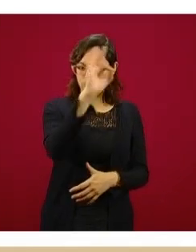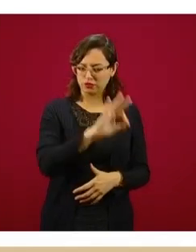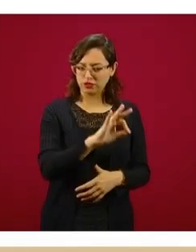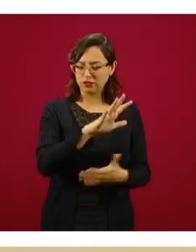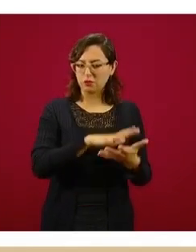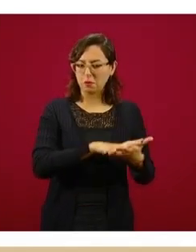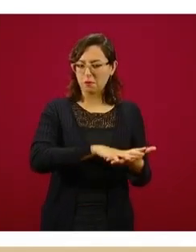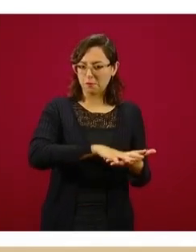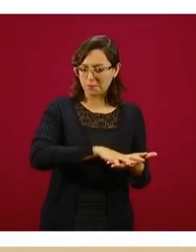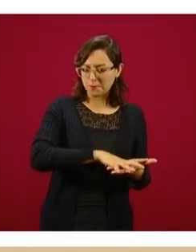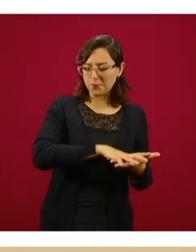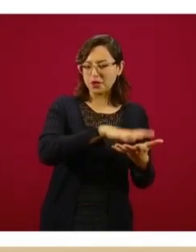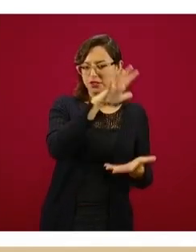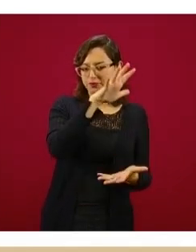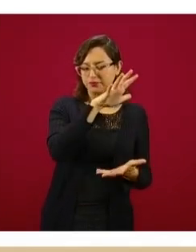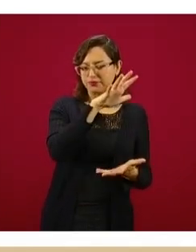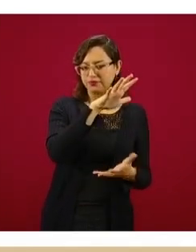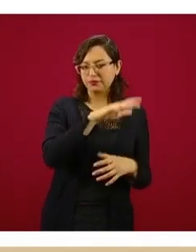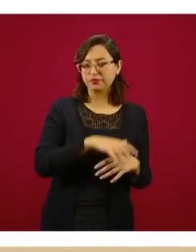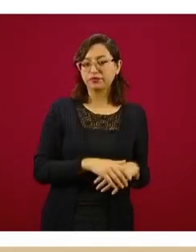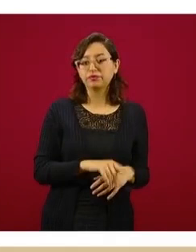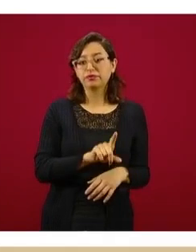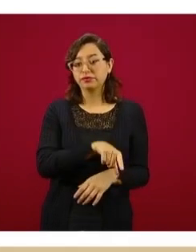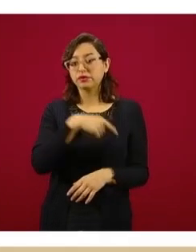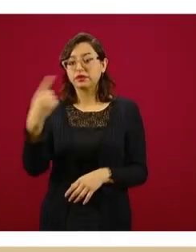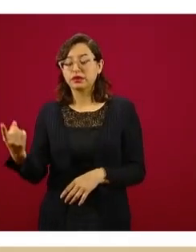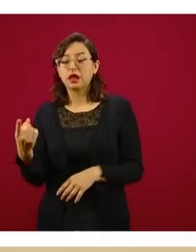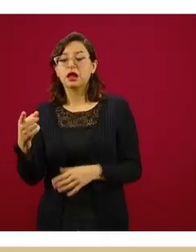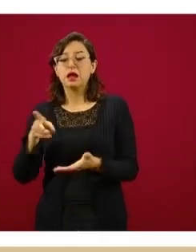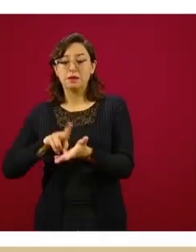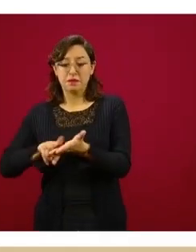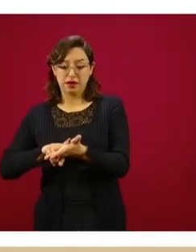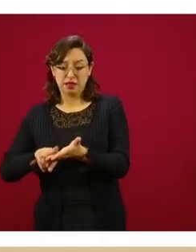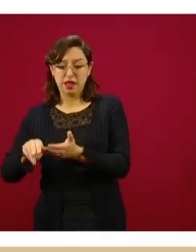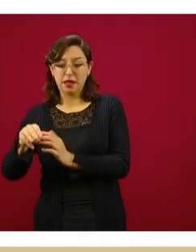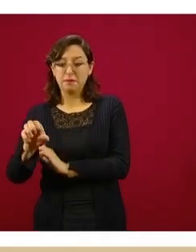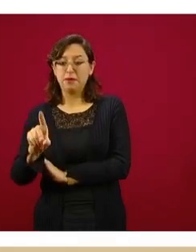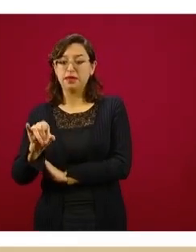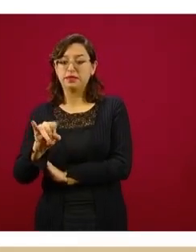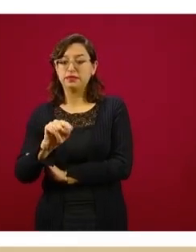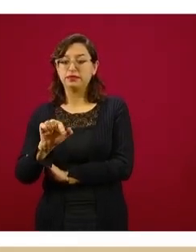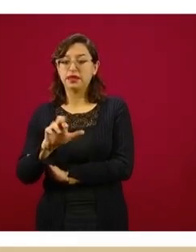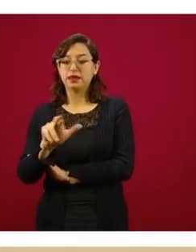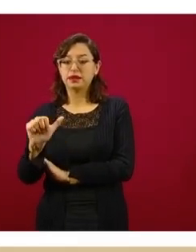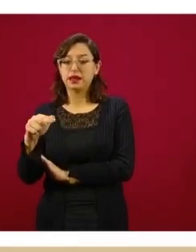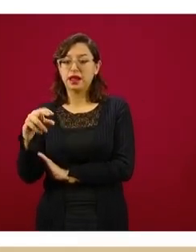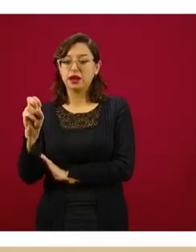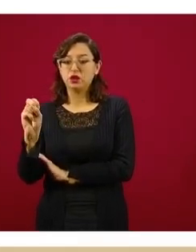y empieza a emerger la región del Mediterráneo Oriental, en donde tenemos ya más de